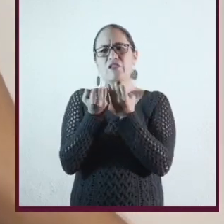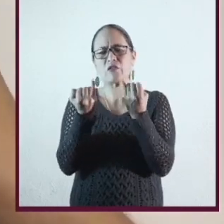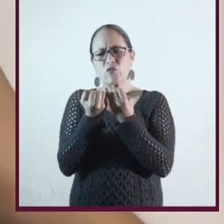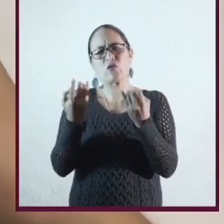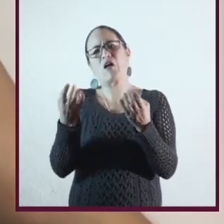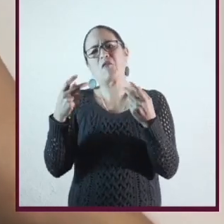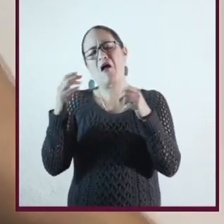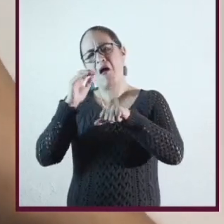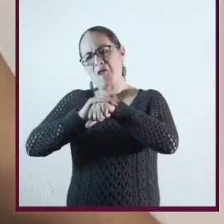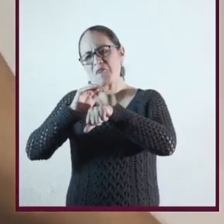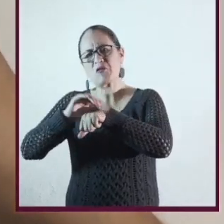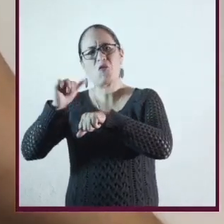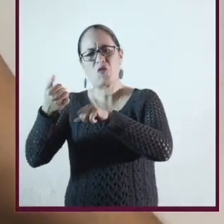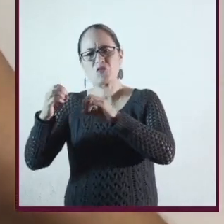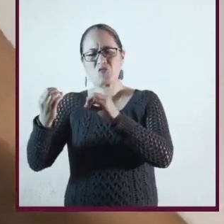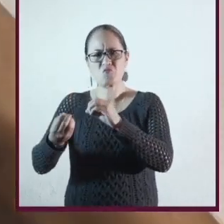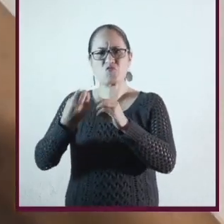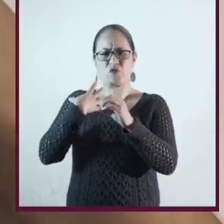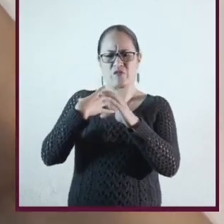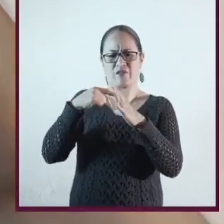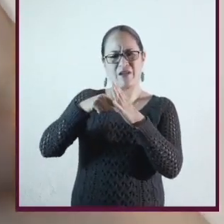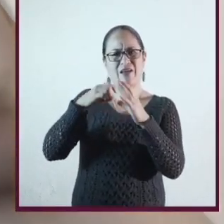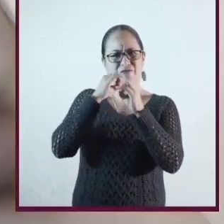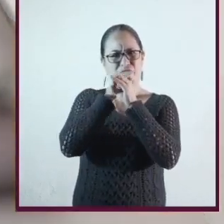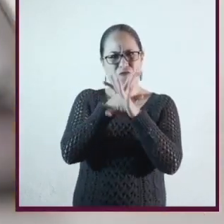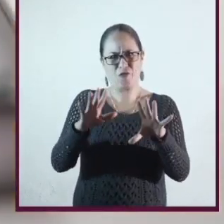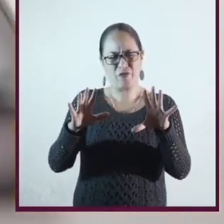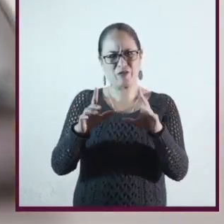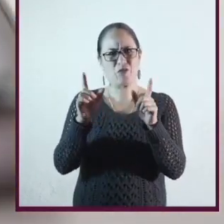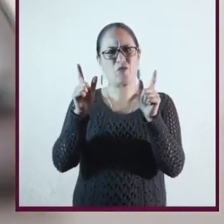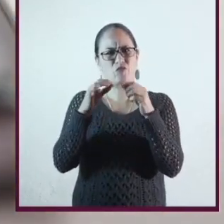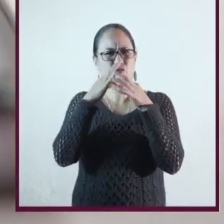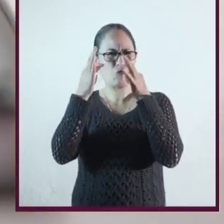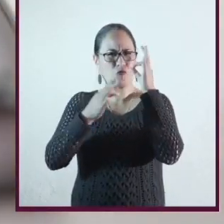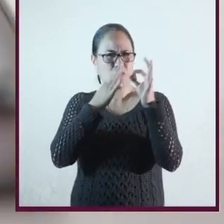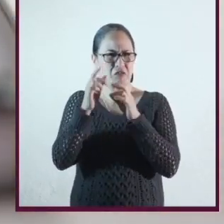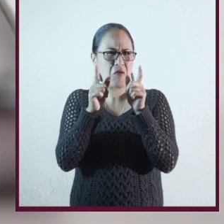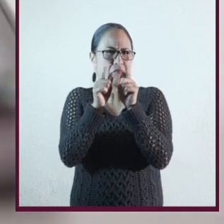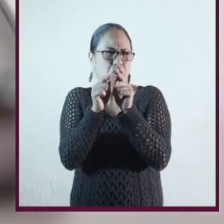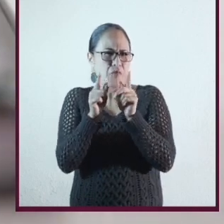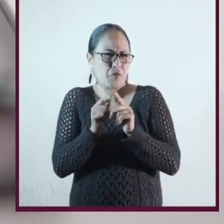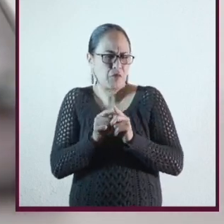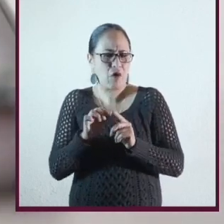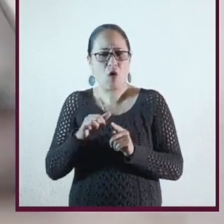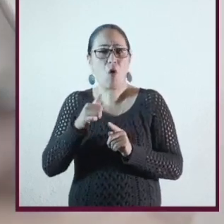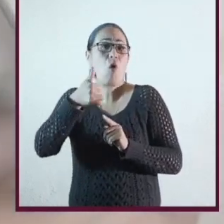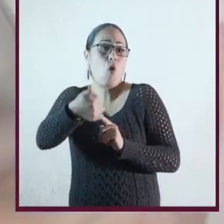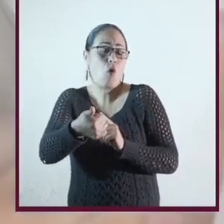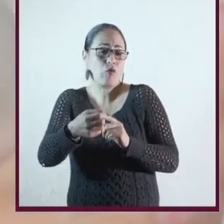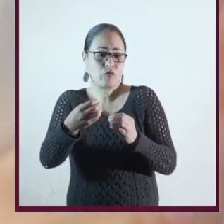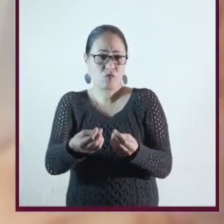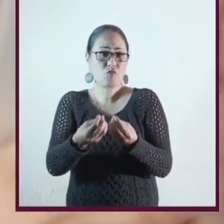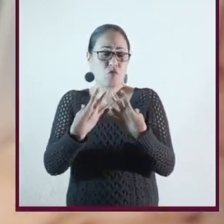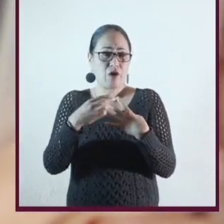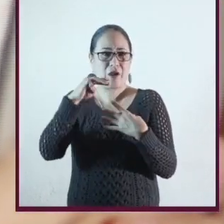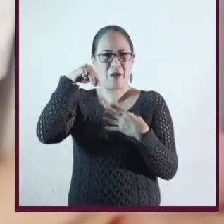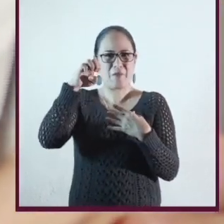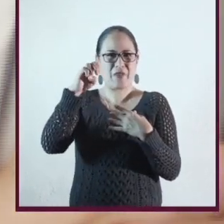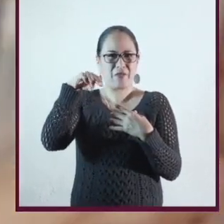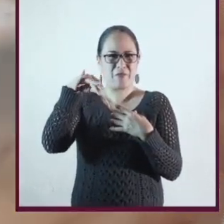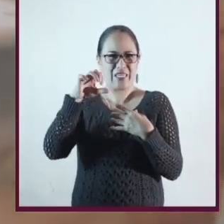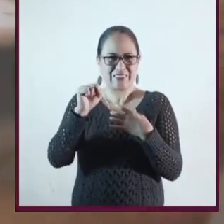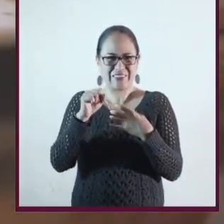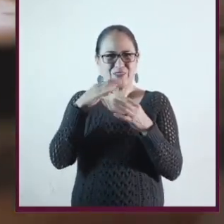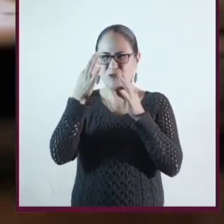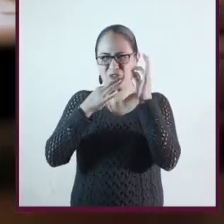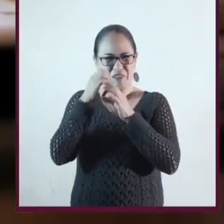nuestros contactos nos reenvió una infografía que resume las noticias del día. Otro más nos envió memes de la misma noticia y al